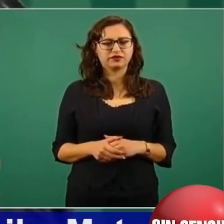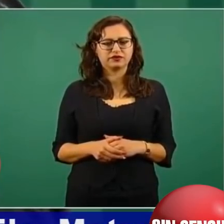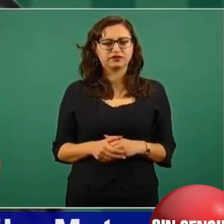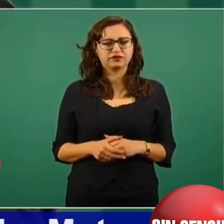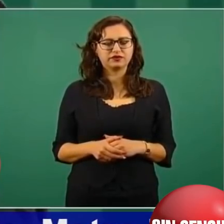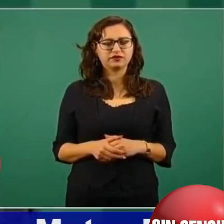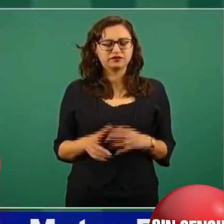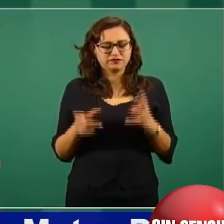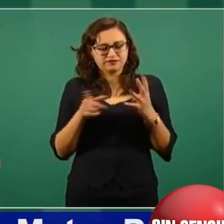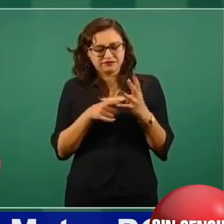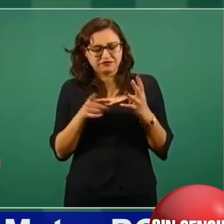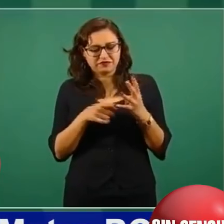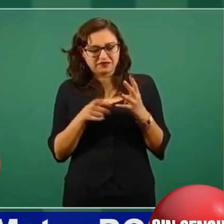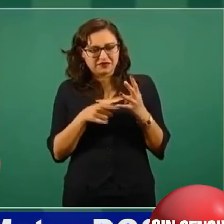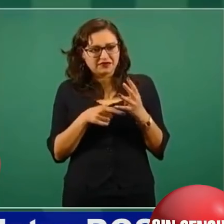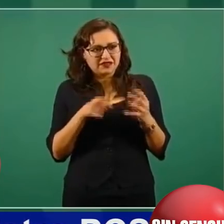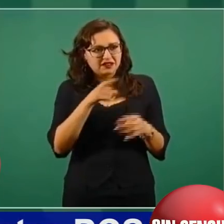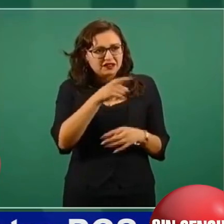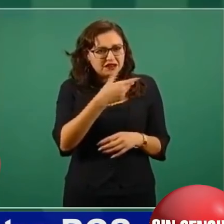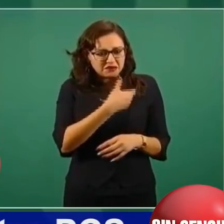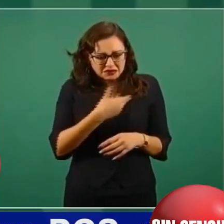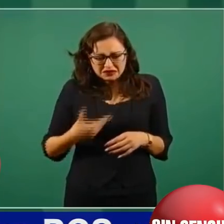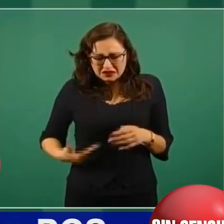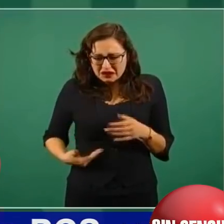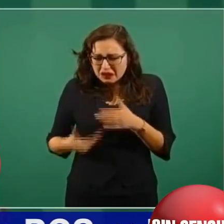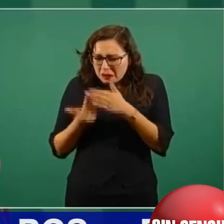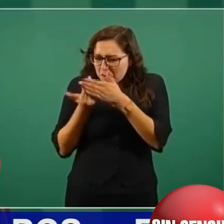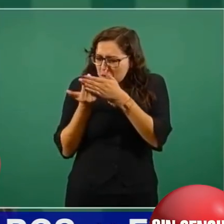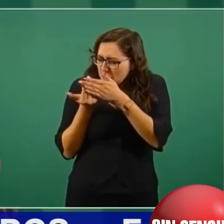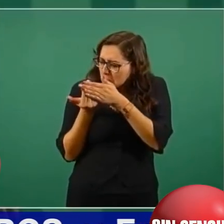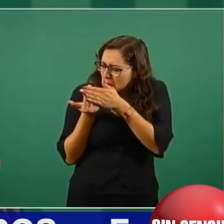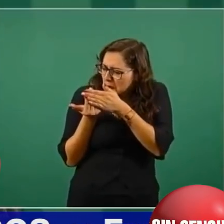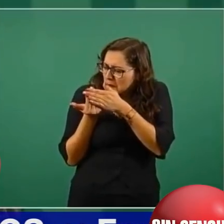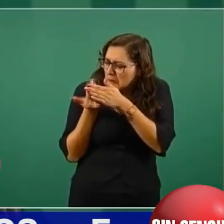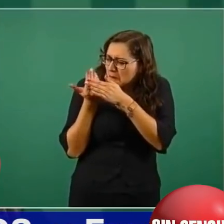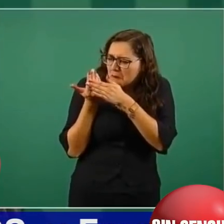se levanta en la madrugada?